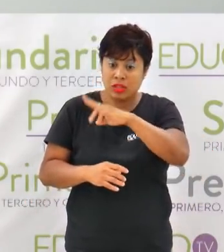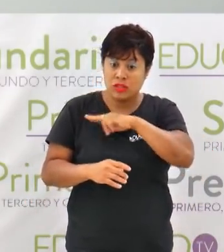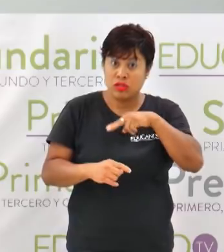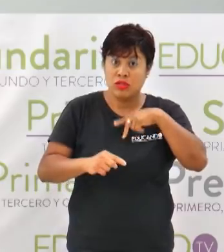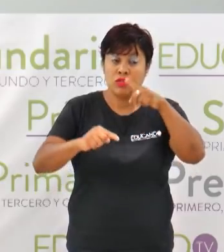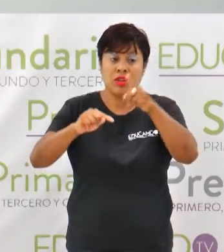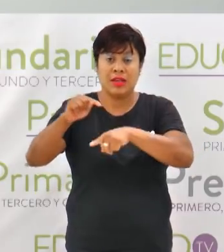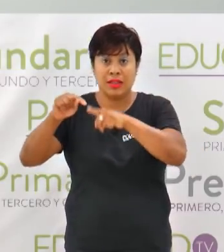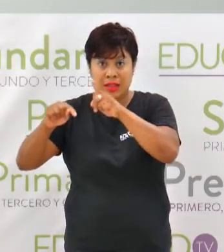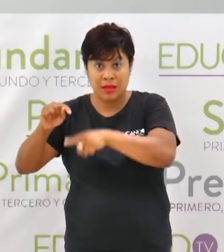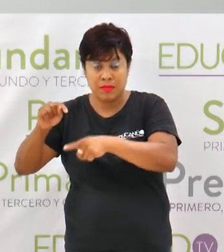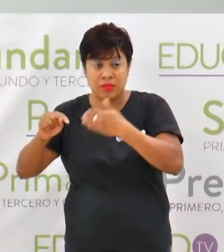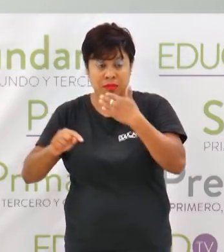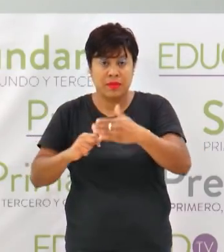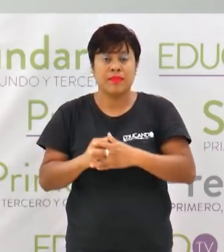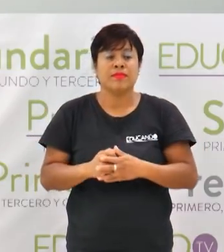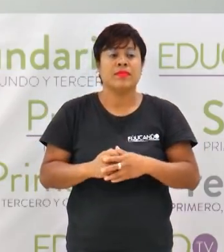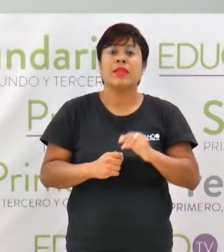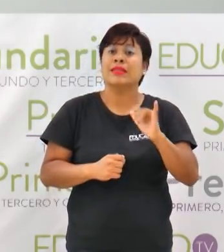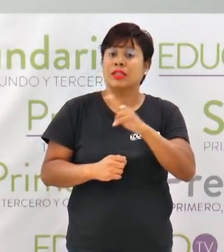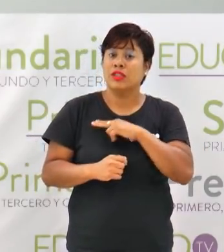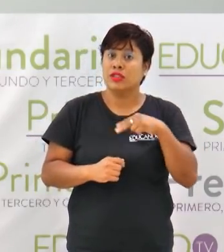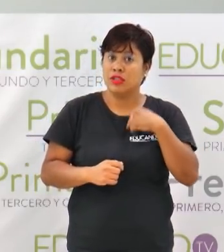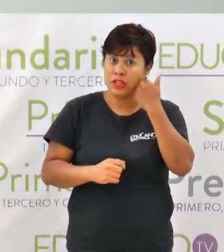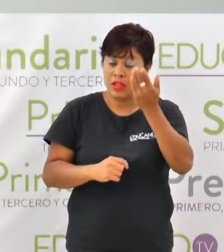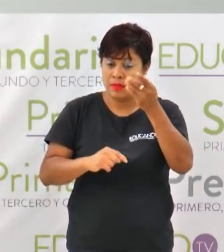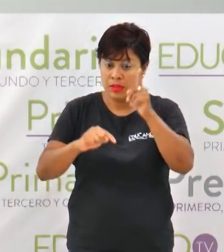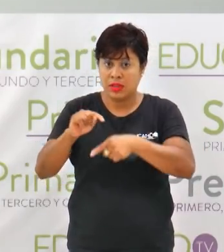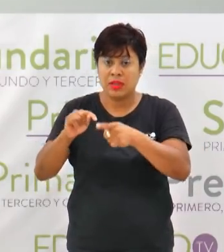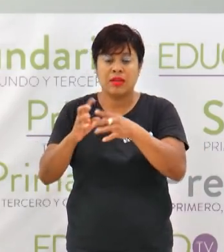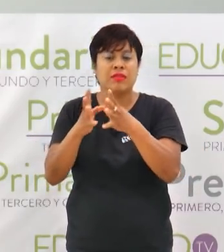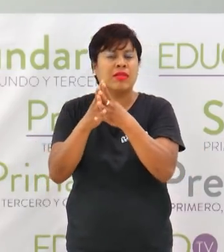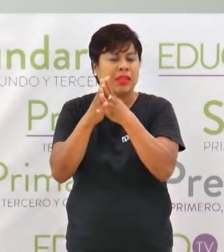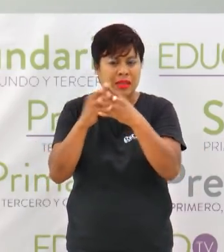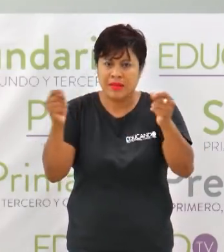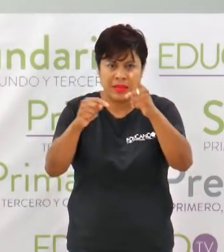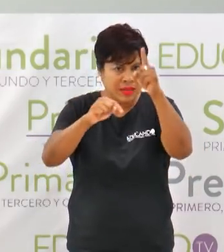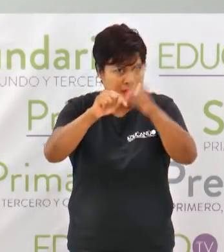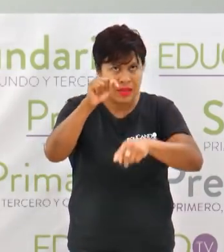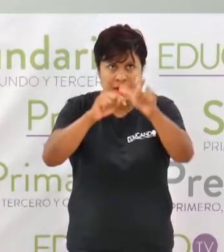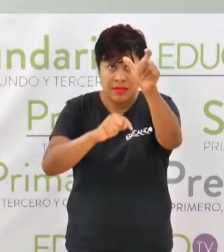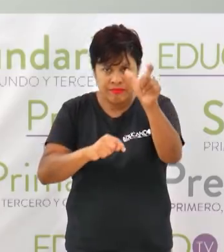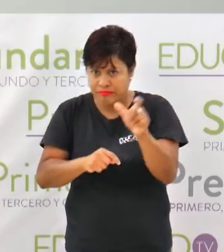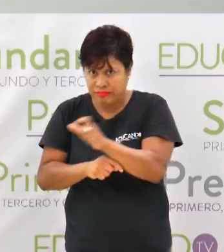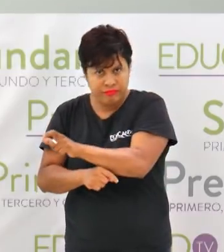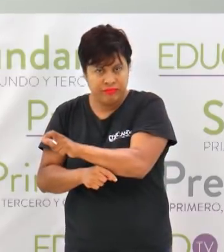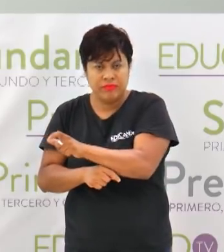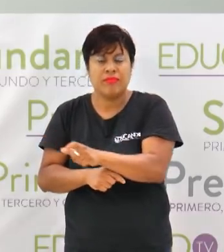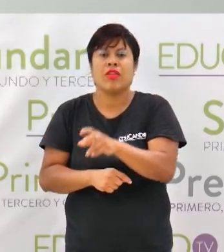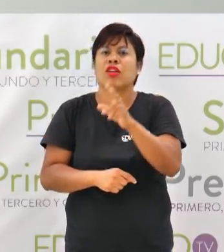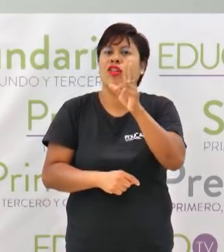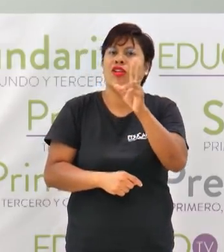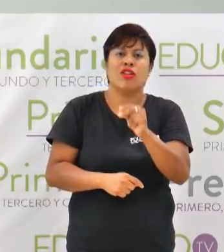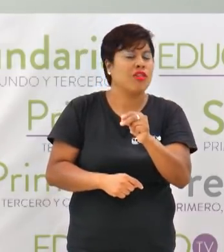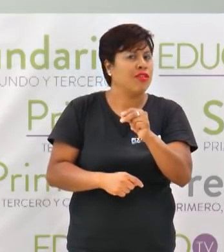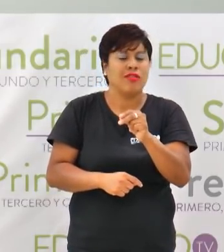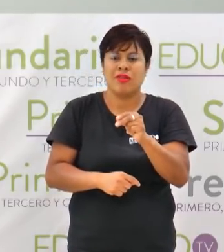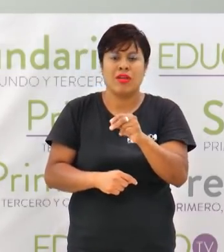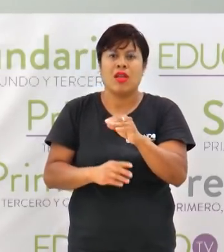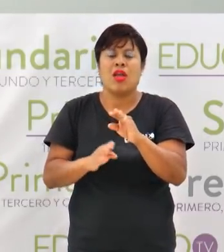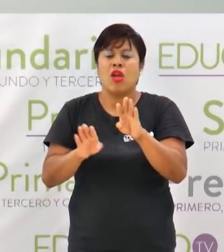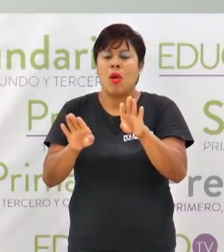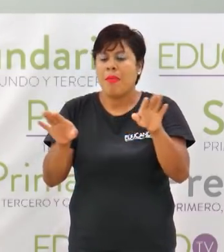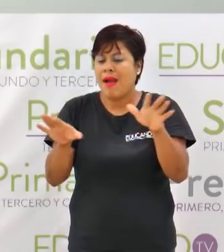la quitamos, bien, si la quisiéramos quitar, desaparecer dentro de la misma oración, no va